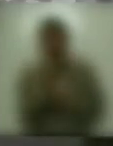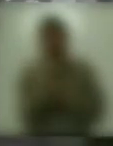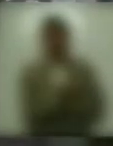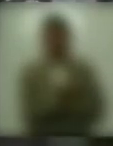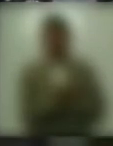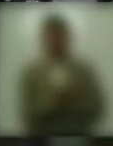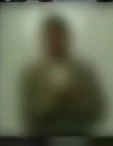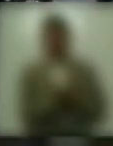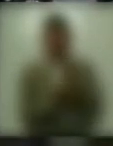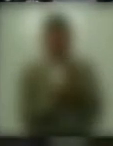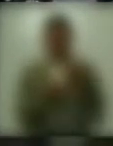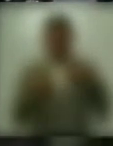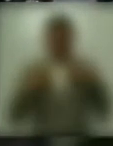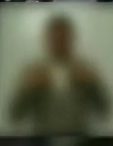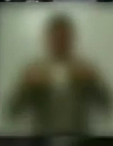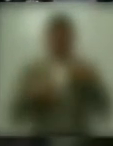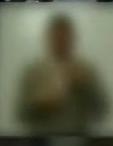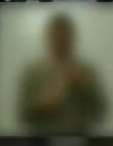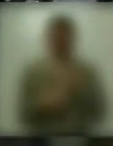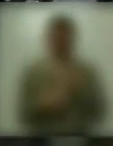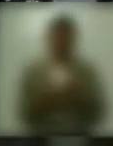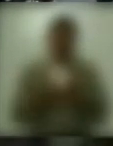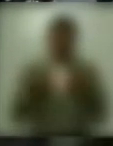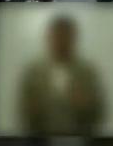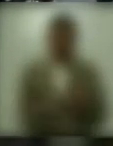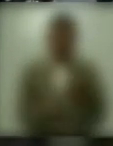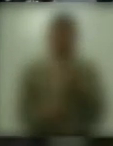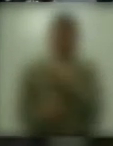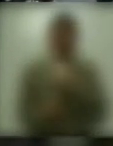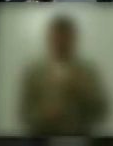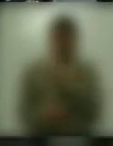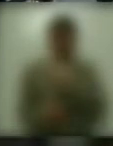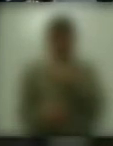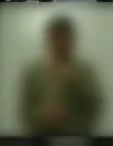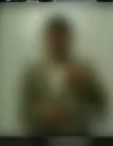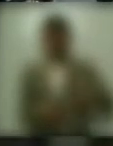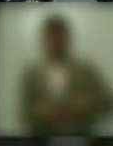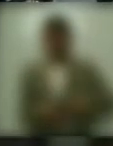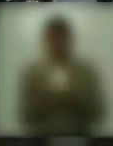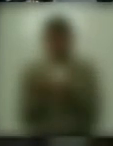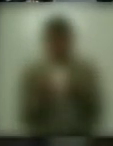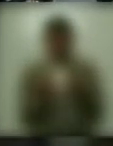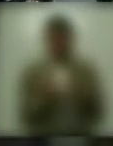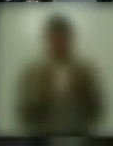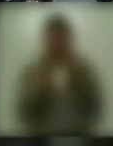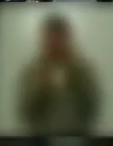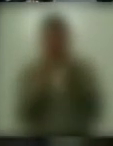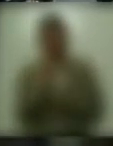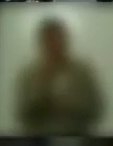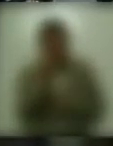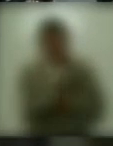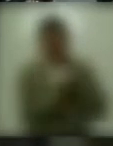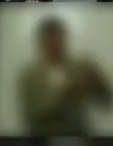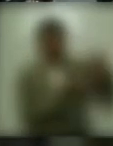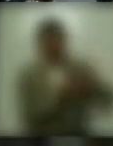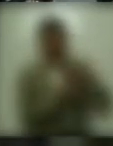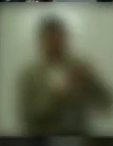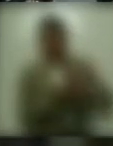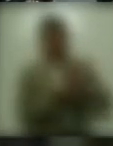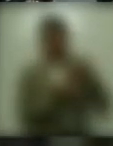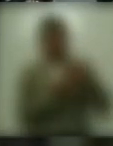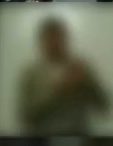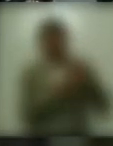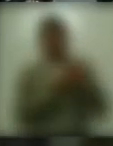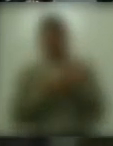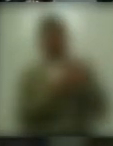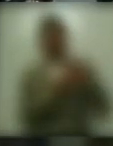hablar a nombre de ellos en un momento en donde los presidentes municipales queremos pedirles su apoyo y su